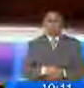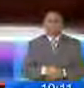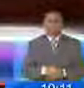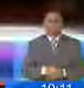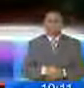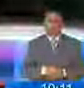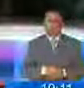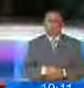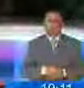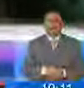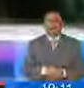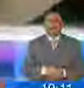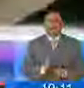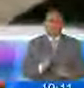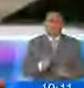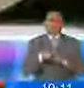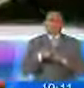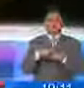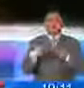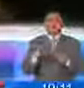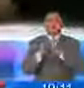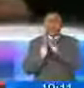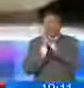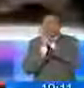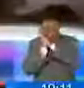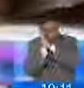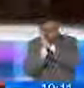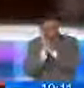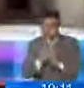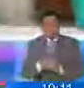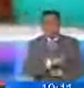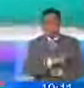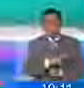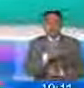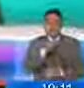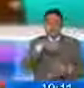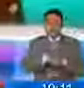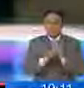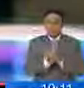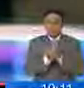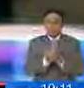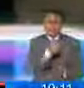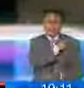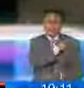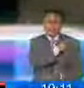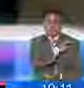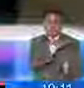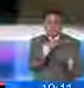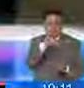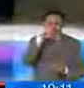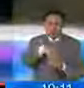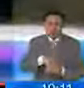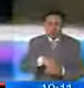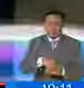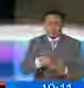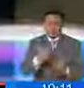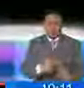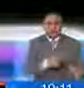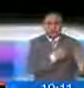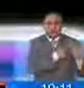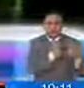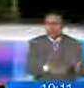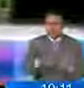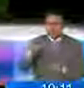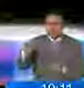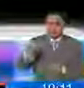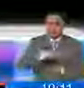Le sorprendieron dormidos cuando menos se lo imaginaban, los marinos estaban adentro. Información de inteligencia del ejército revelaba que en una